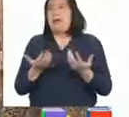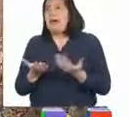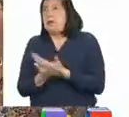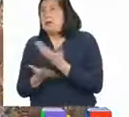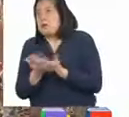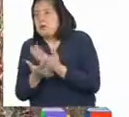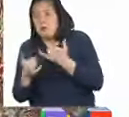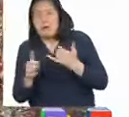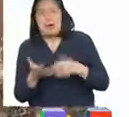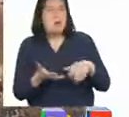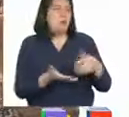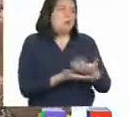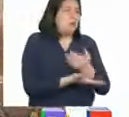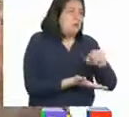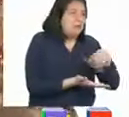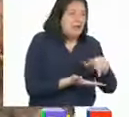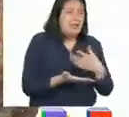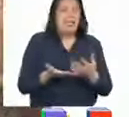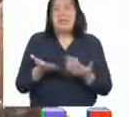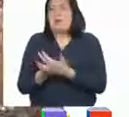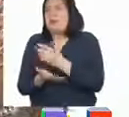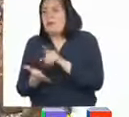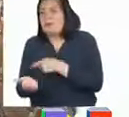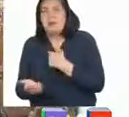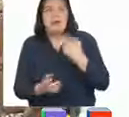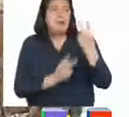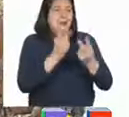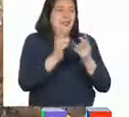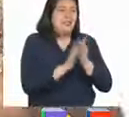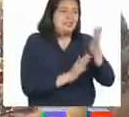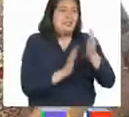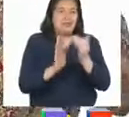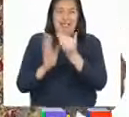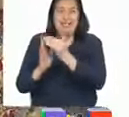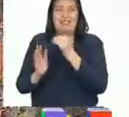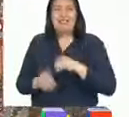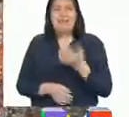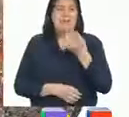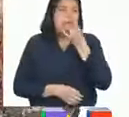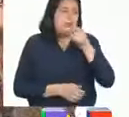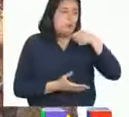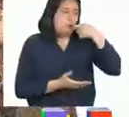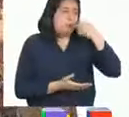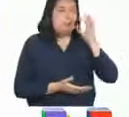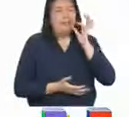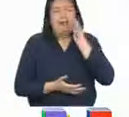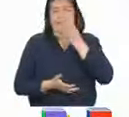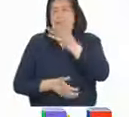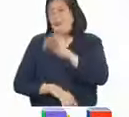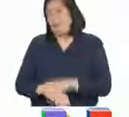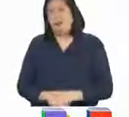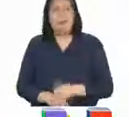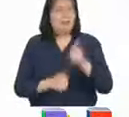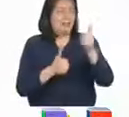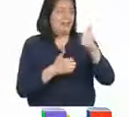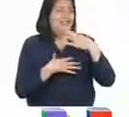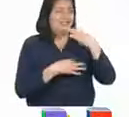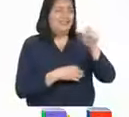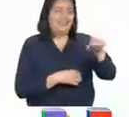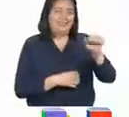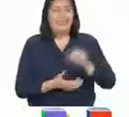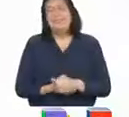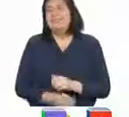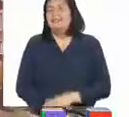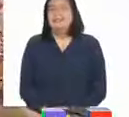nuevos juegos, danzas, costumbres, y visitaría a cada uno en su casa para probar unos platos deliciosos. Eso es muy